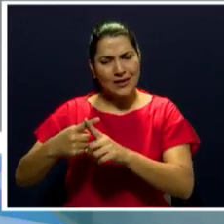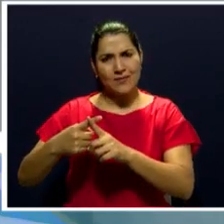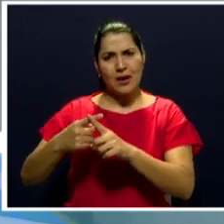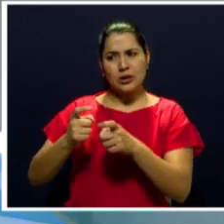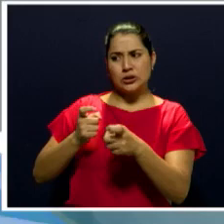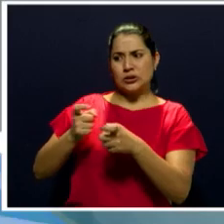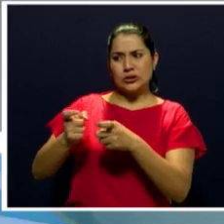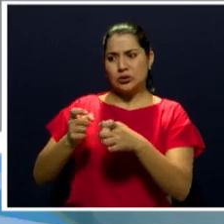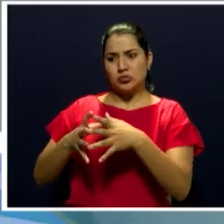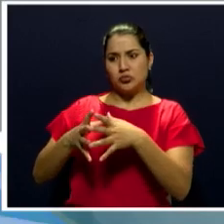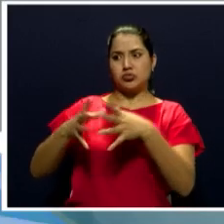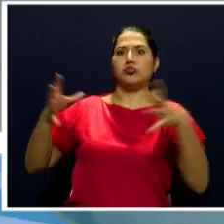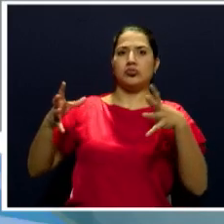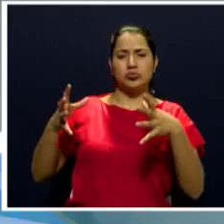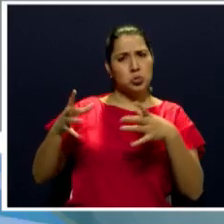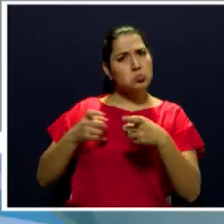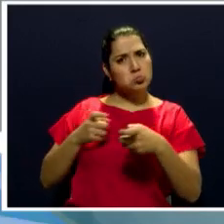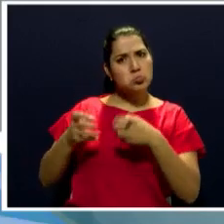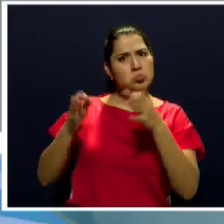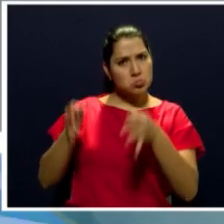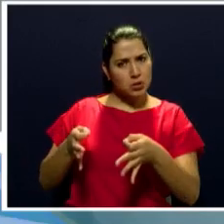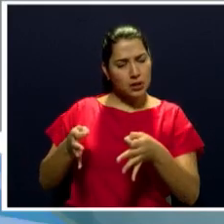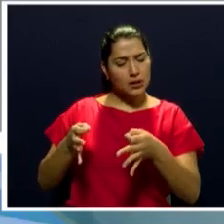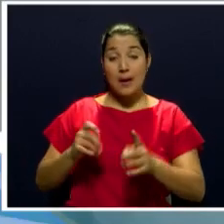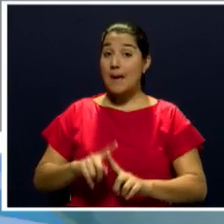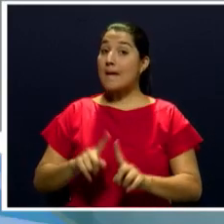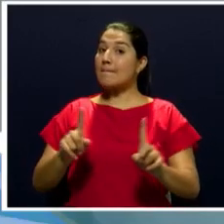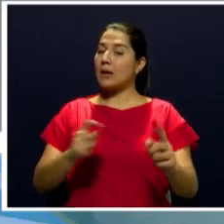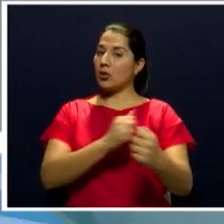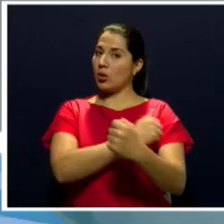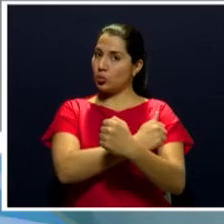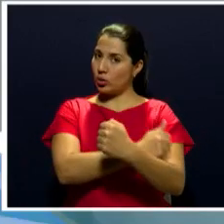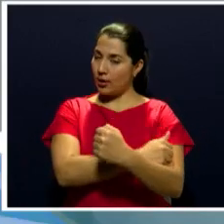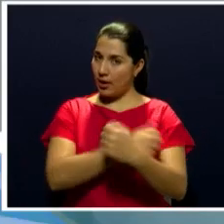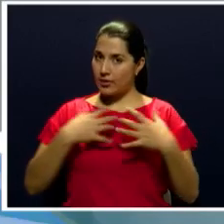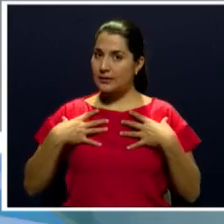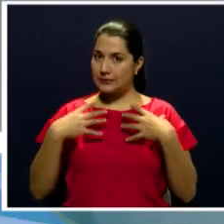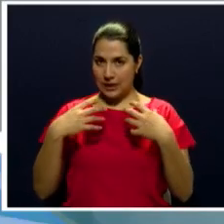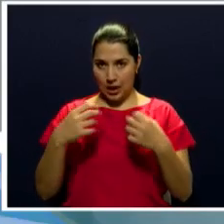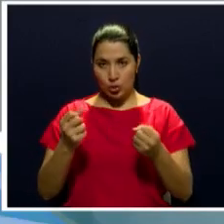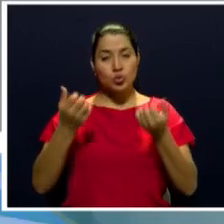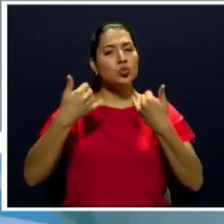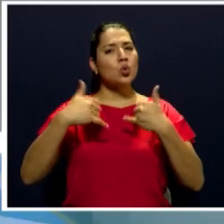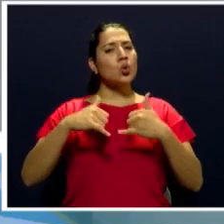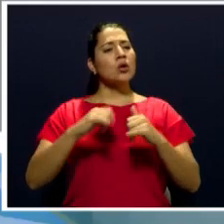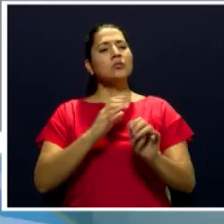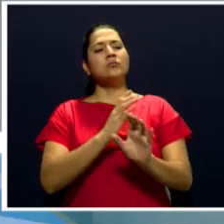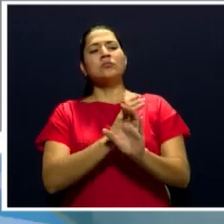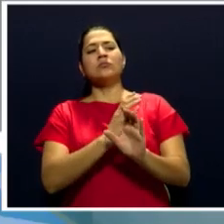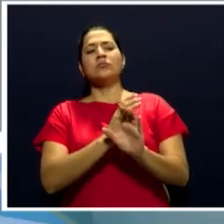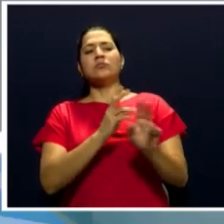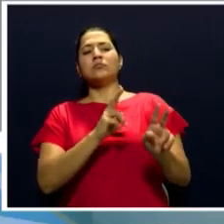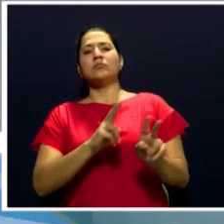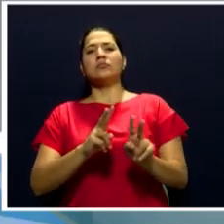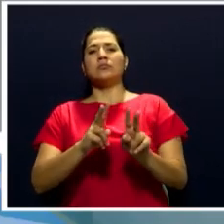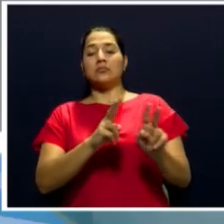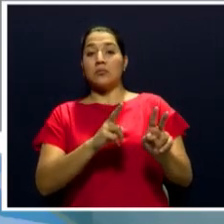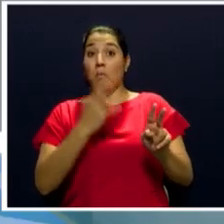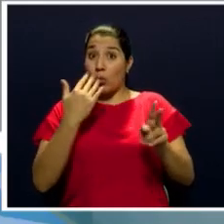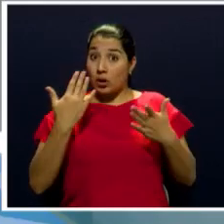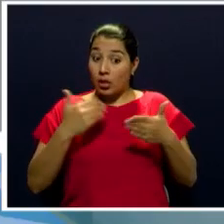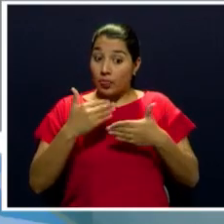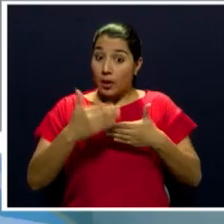la población. Sin embargo, las autoridades de salud se muestran muy cautelosas sobre una